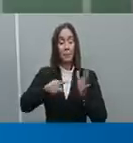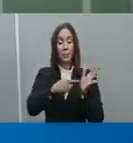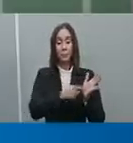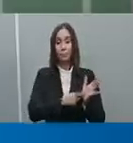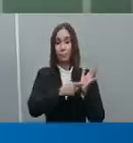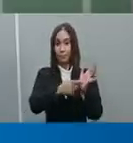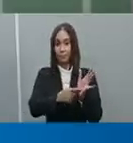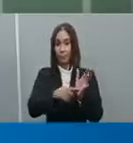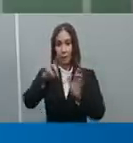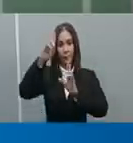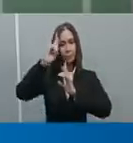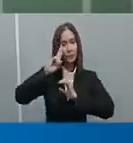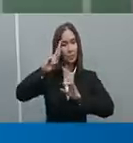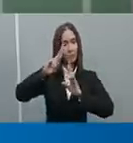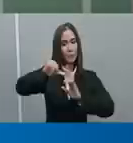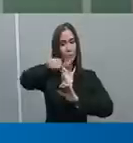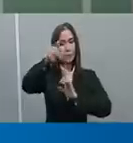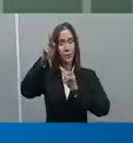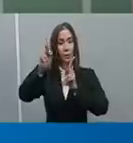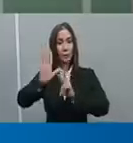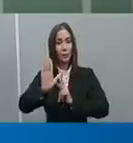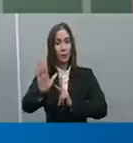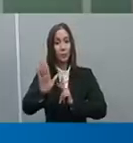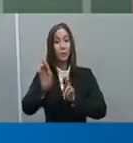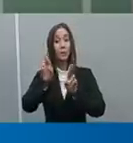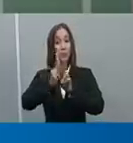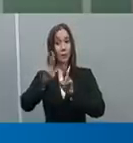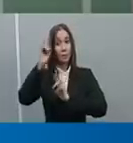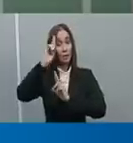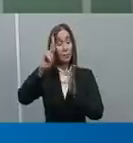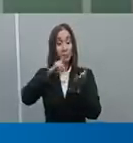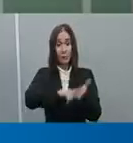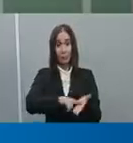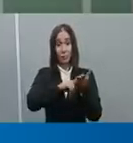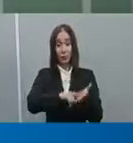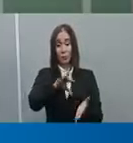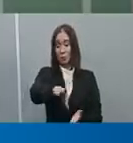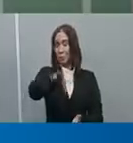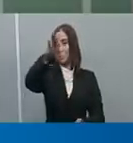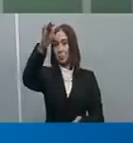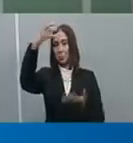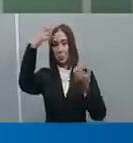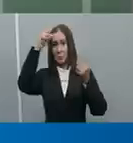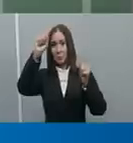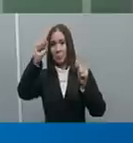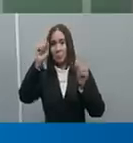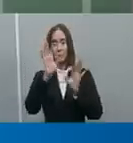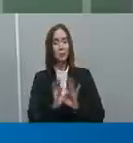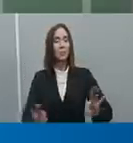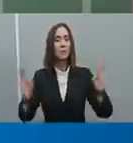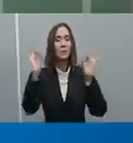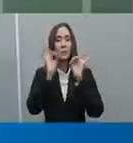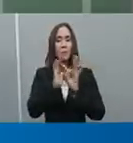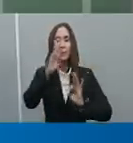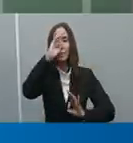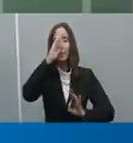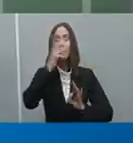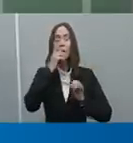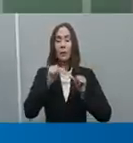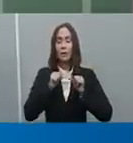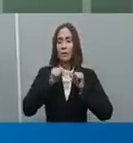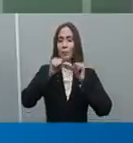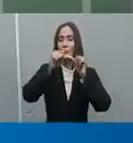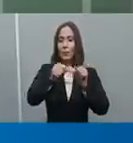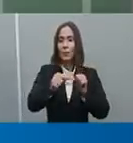respeto por los demás y por los resultados, porque lo más importante es que nuestro pueblo siga avanzando